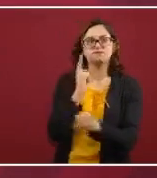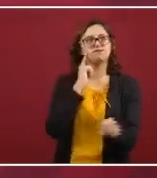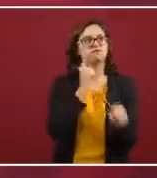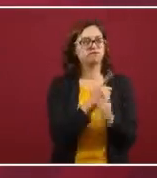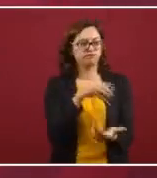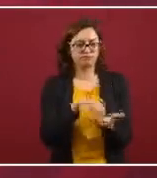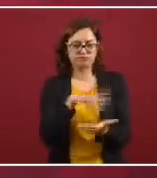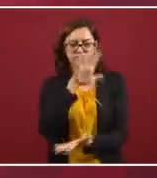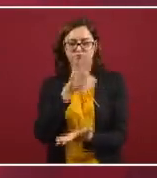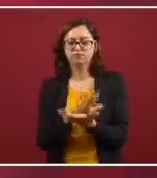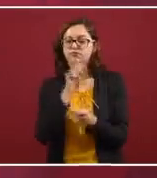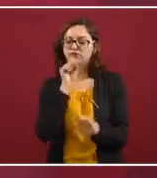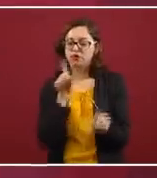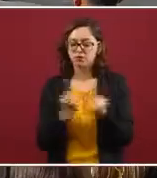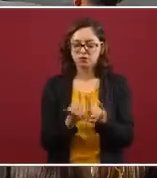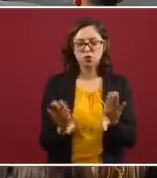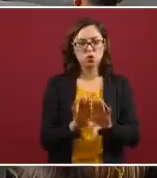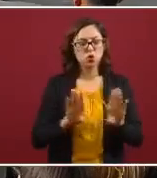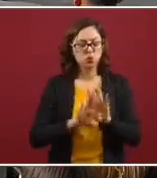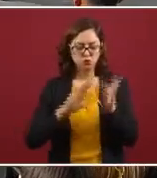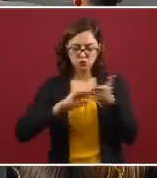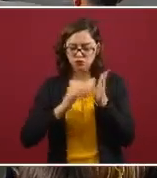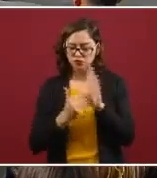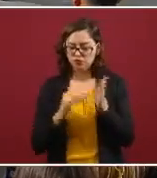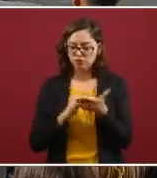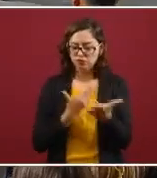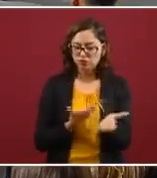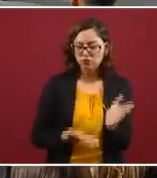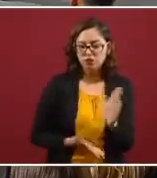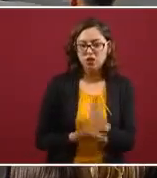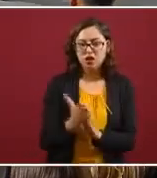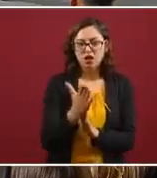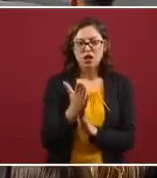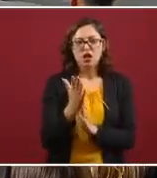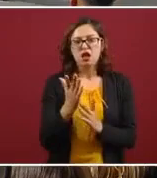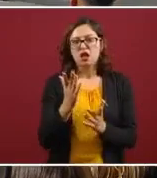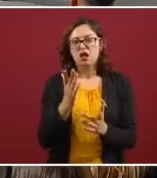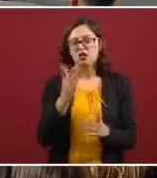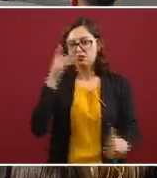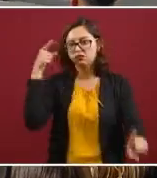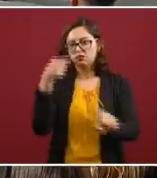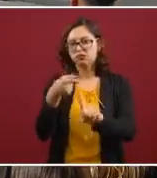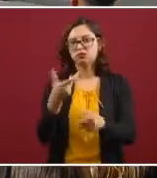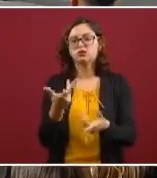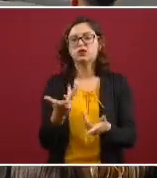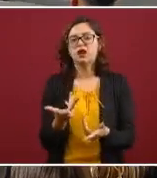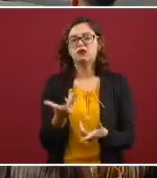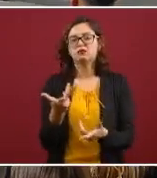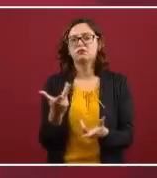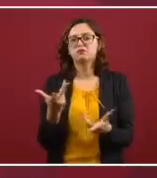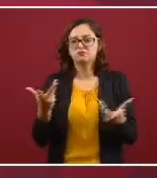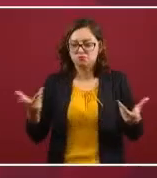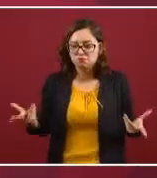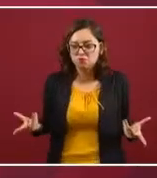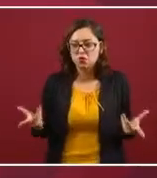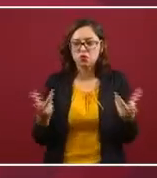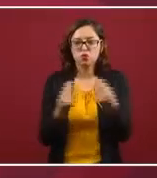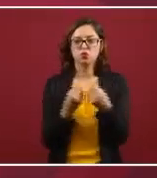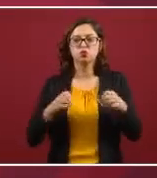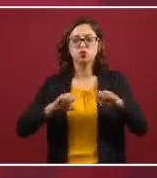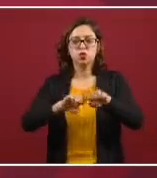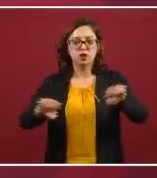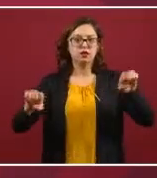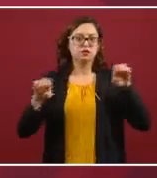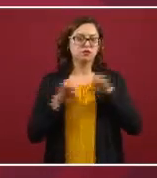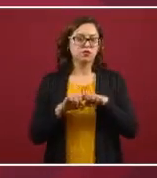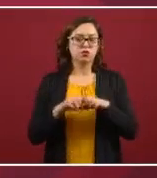una estrategia única, permitió algo que durante muchos años estuvo ausente, que es trabajar en un solo equipo en el